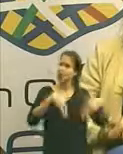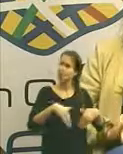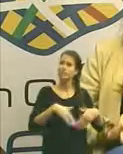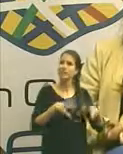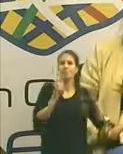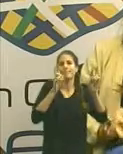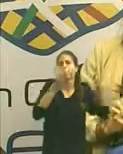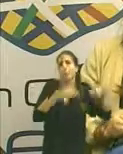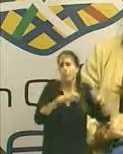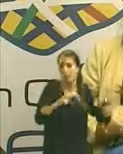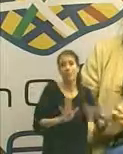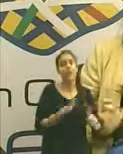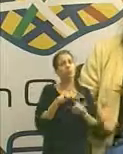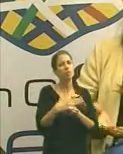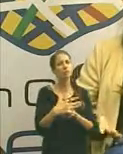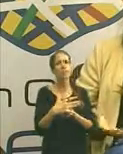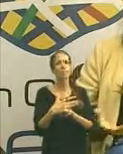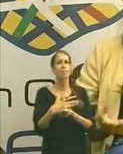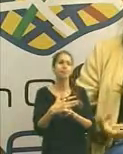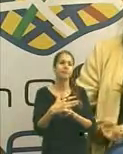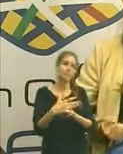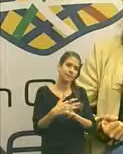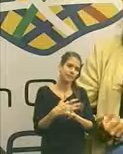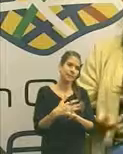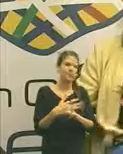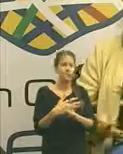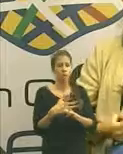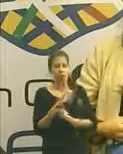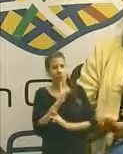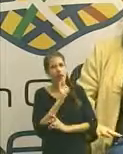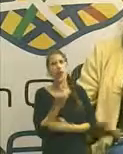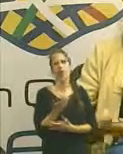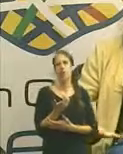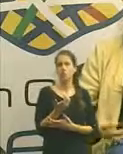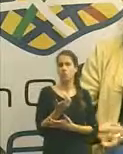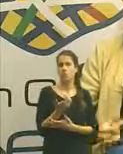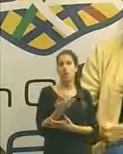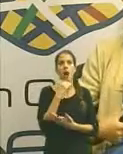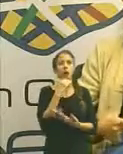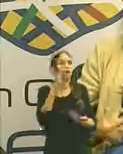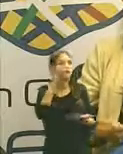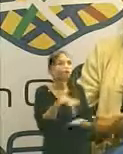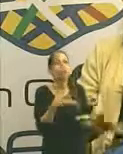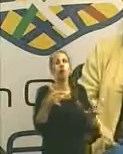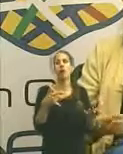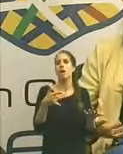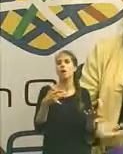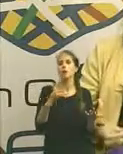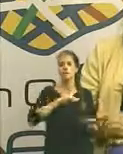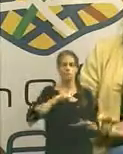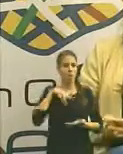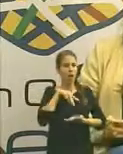física, pero que a lo mejor están pasando por un mal momento, en un momento puntual en el que ha pasado algo, que no están un poco